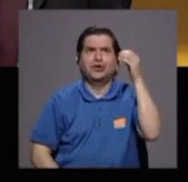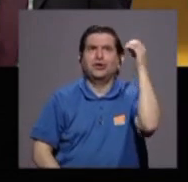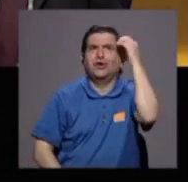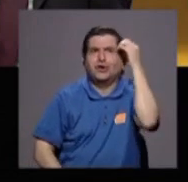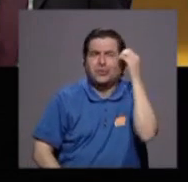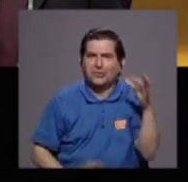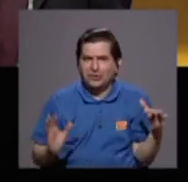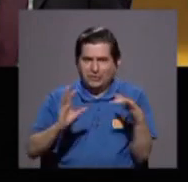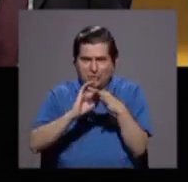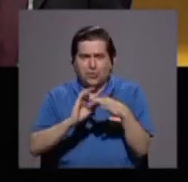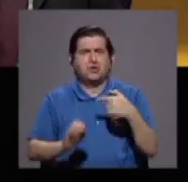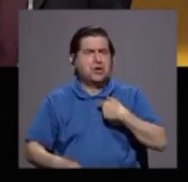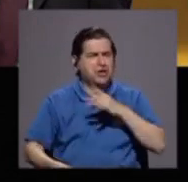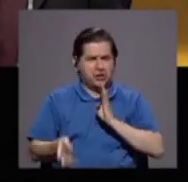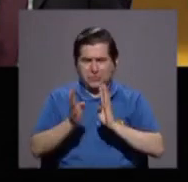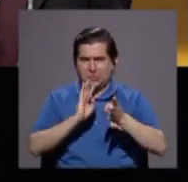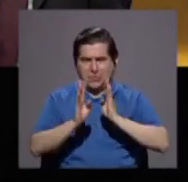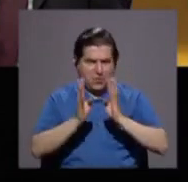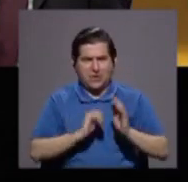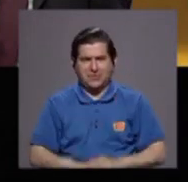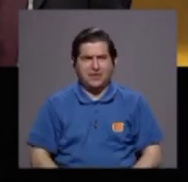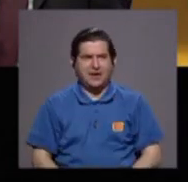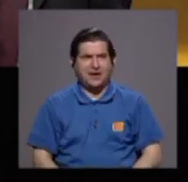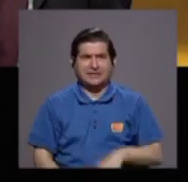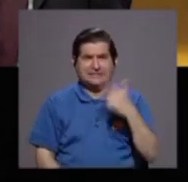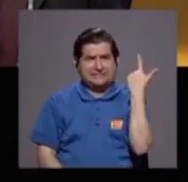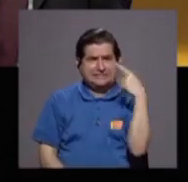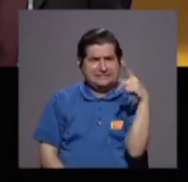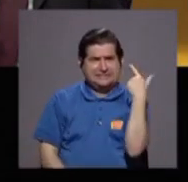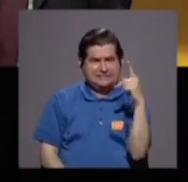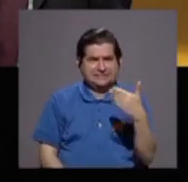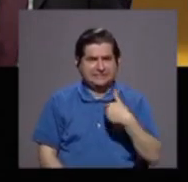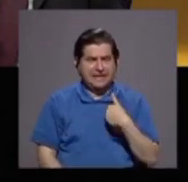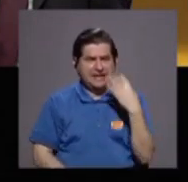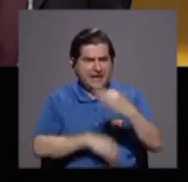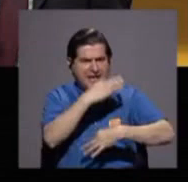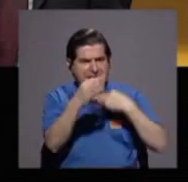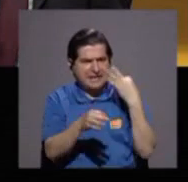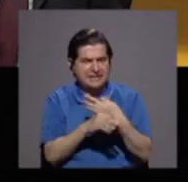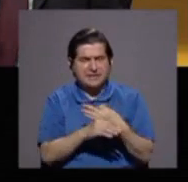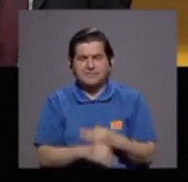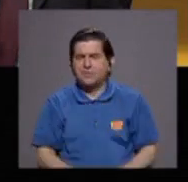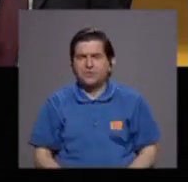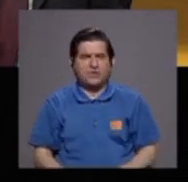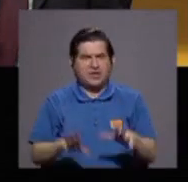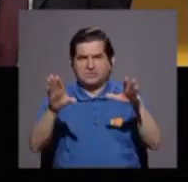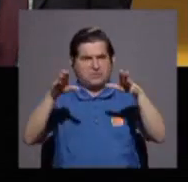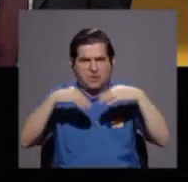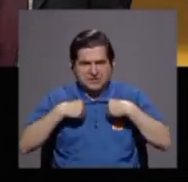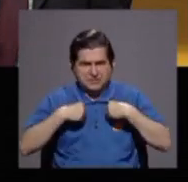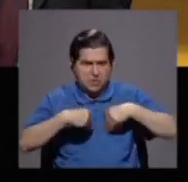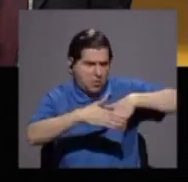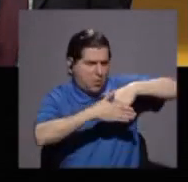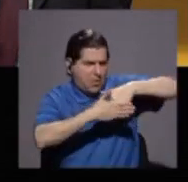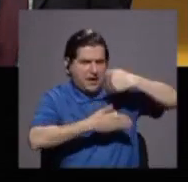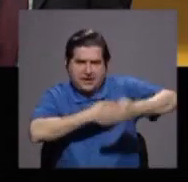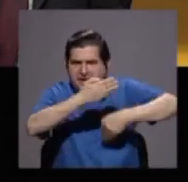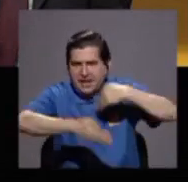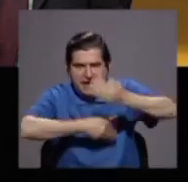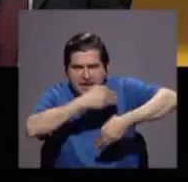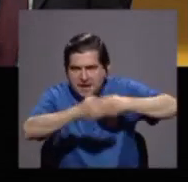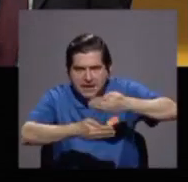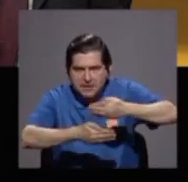opiniones, ¿verdad? No, estaba hablando pues de los riesgos que hay de algún tipo de desconocimiento, de entorpecimiento del